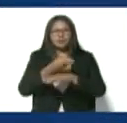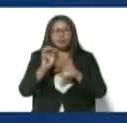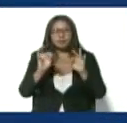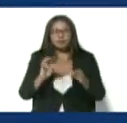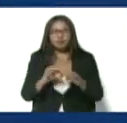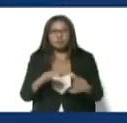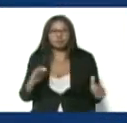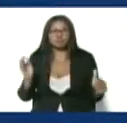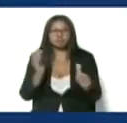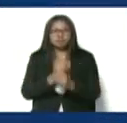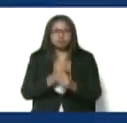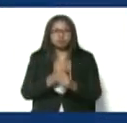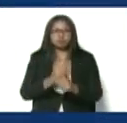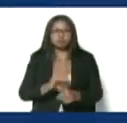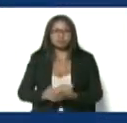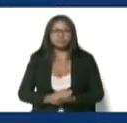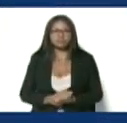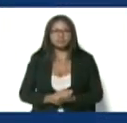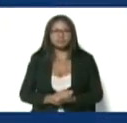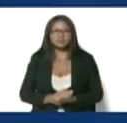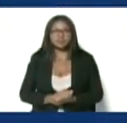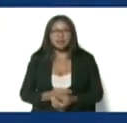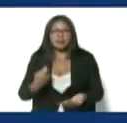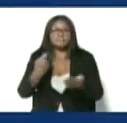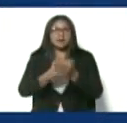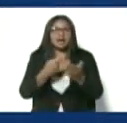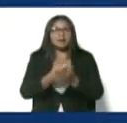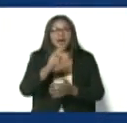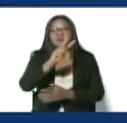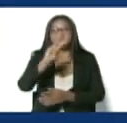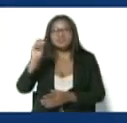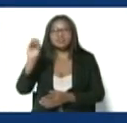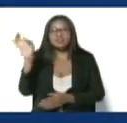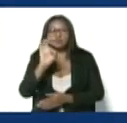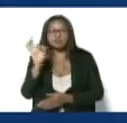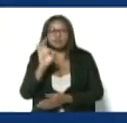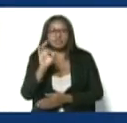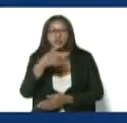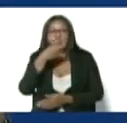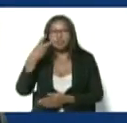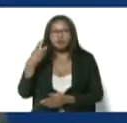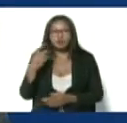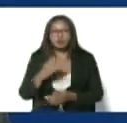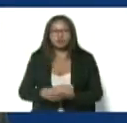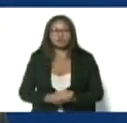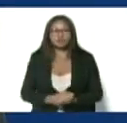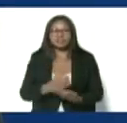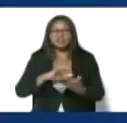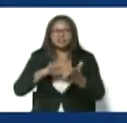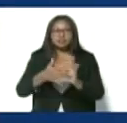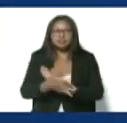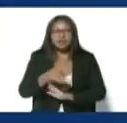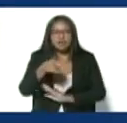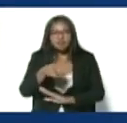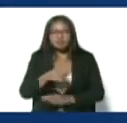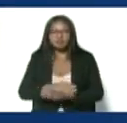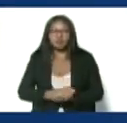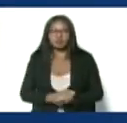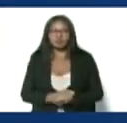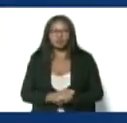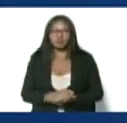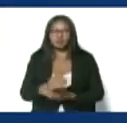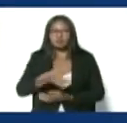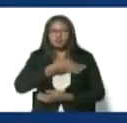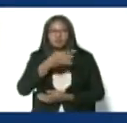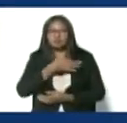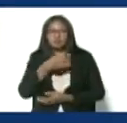incautación le pagaban con el 20% de la droga incautada hago decir na guará una sociedad de